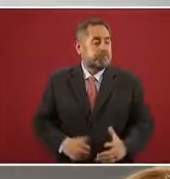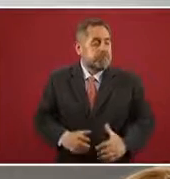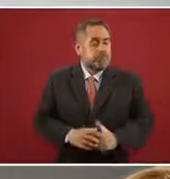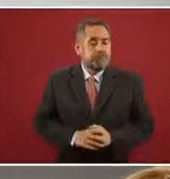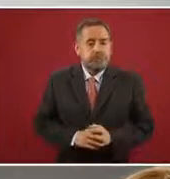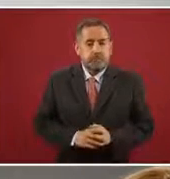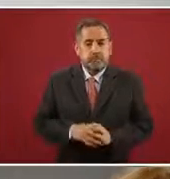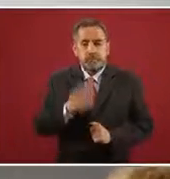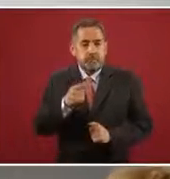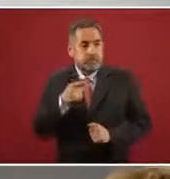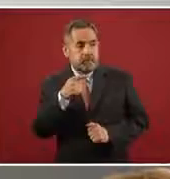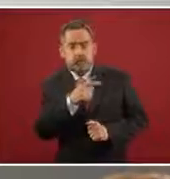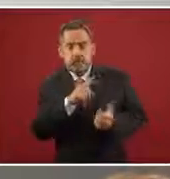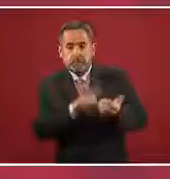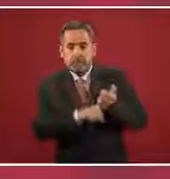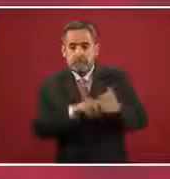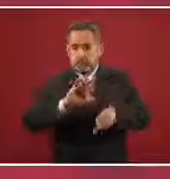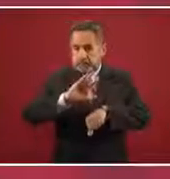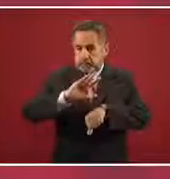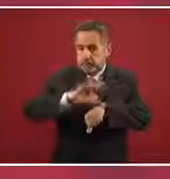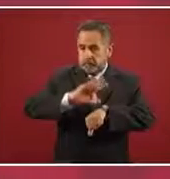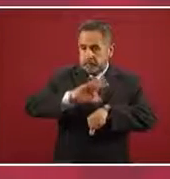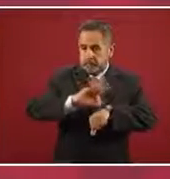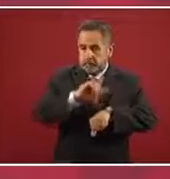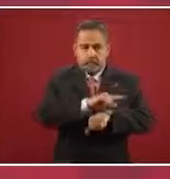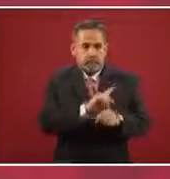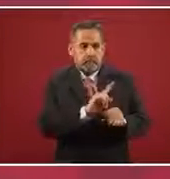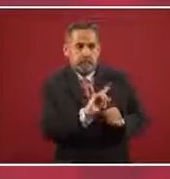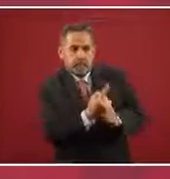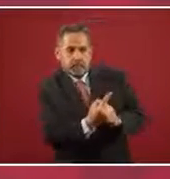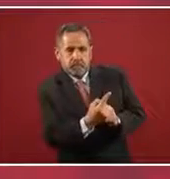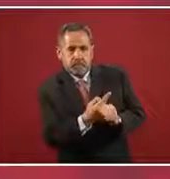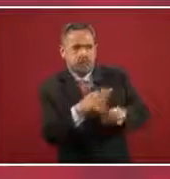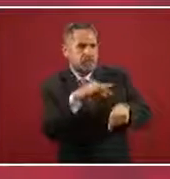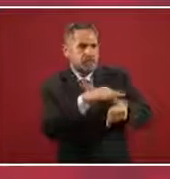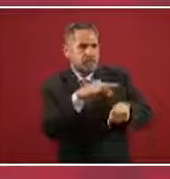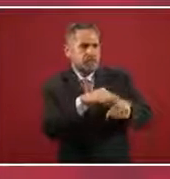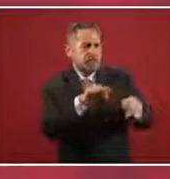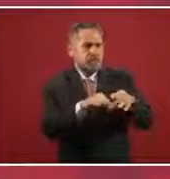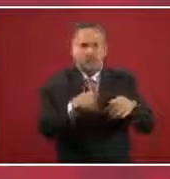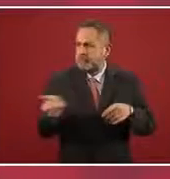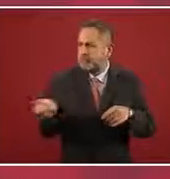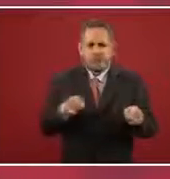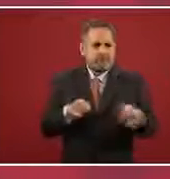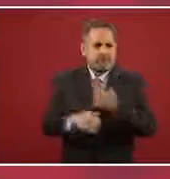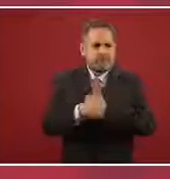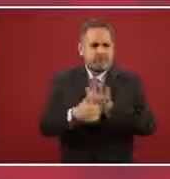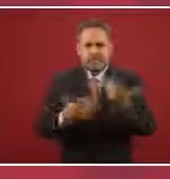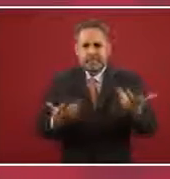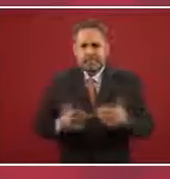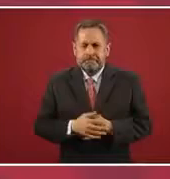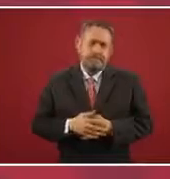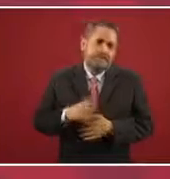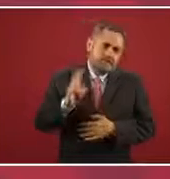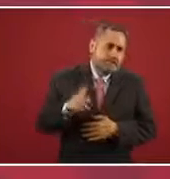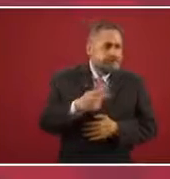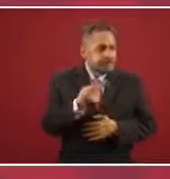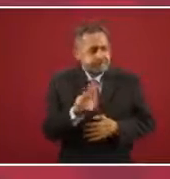pero en farmacias hay muchos médicos ahí. Entonces, los